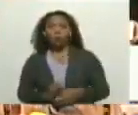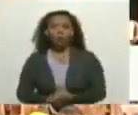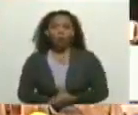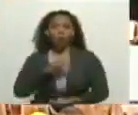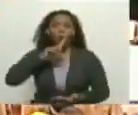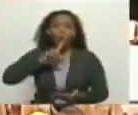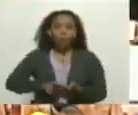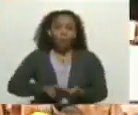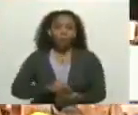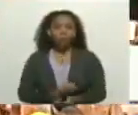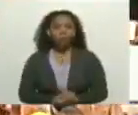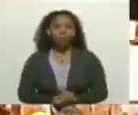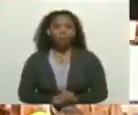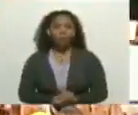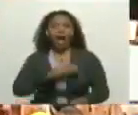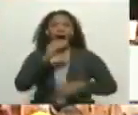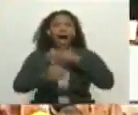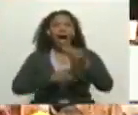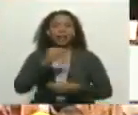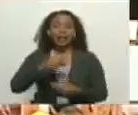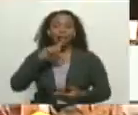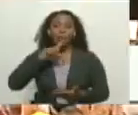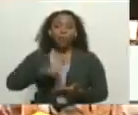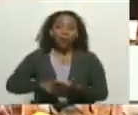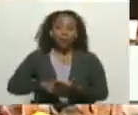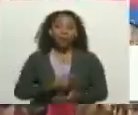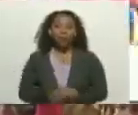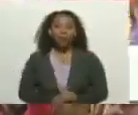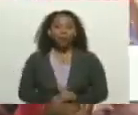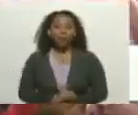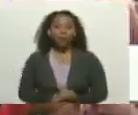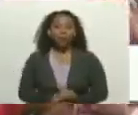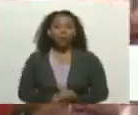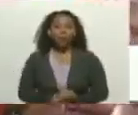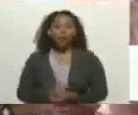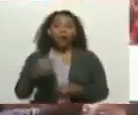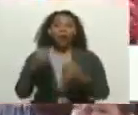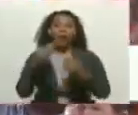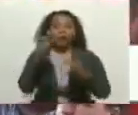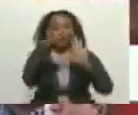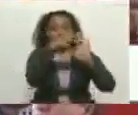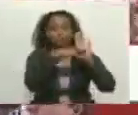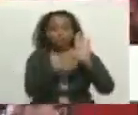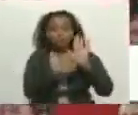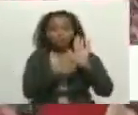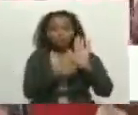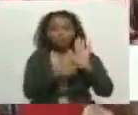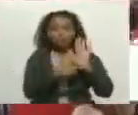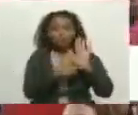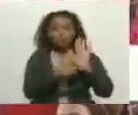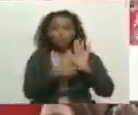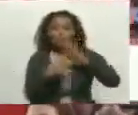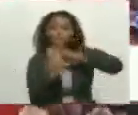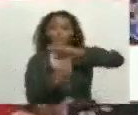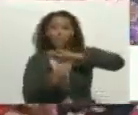cumplir y hacer cumplir los reglamentos, bases